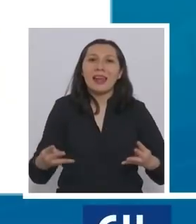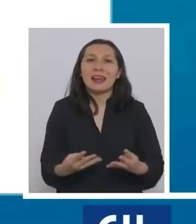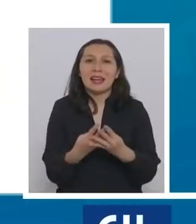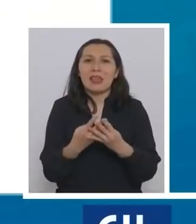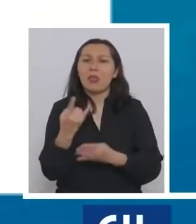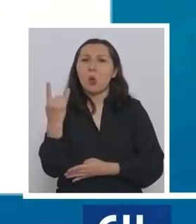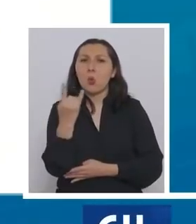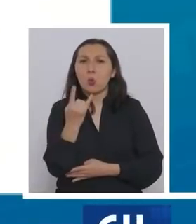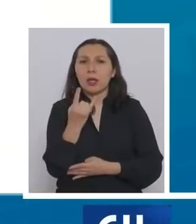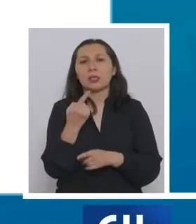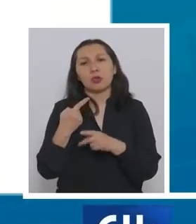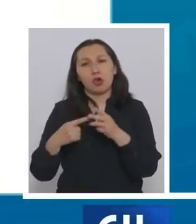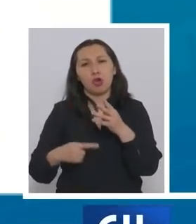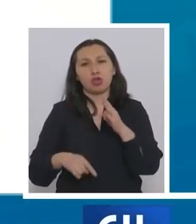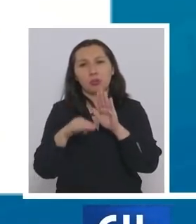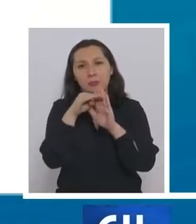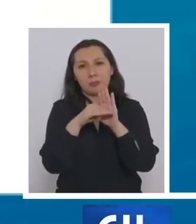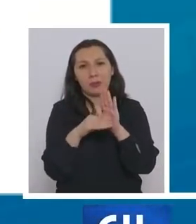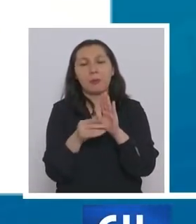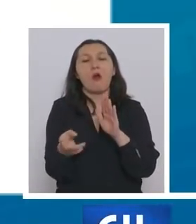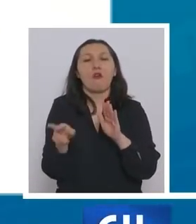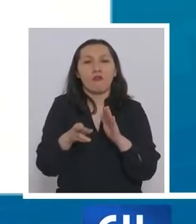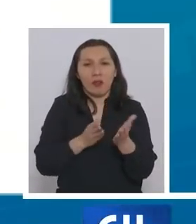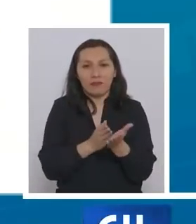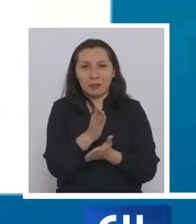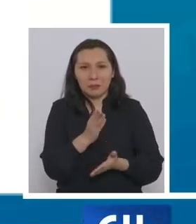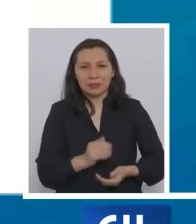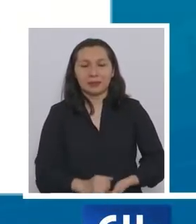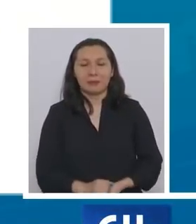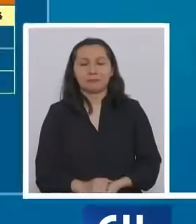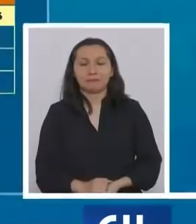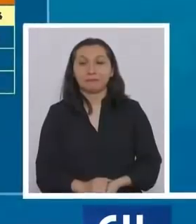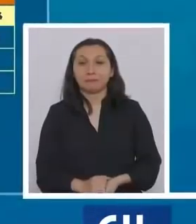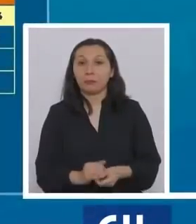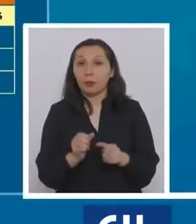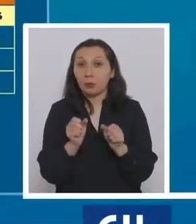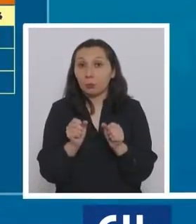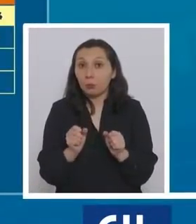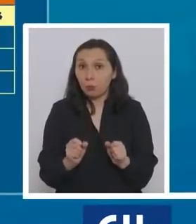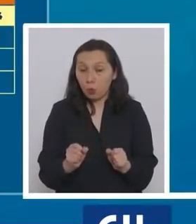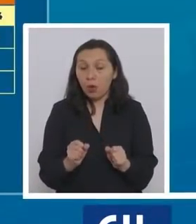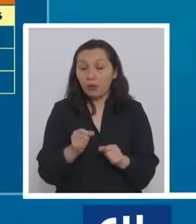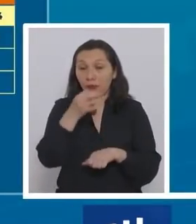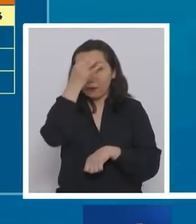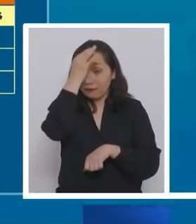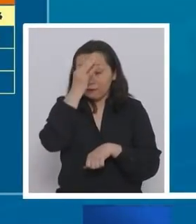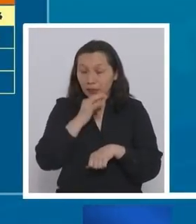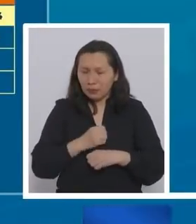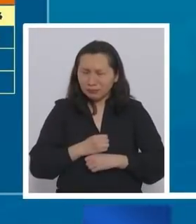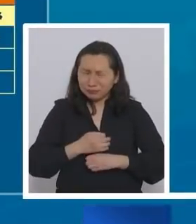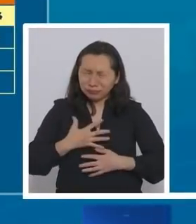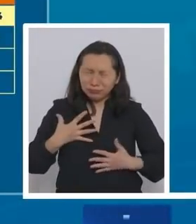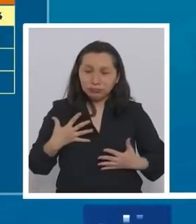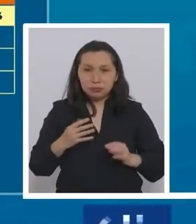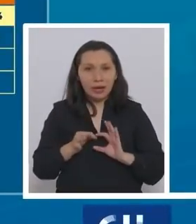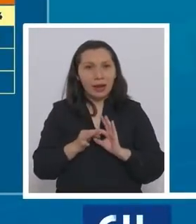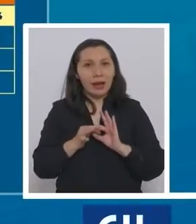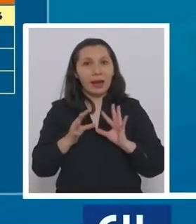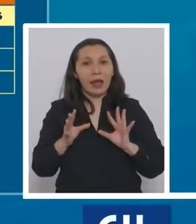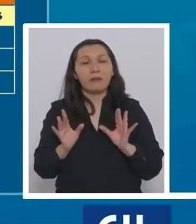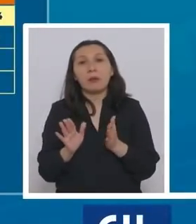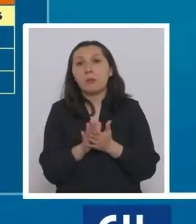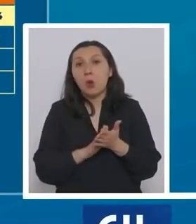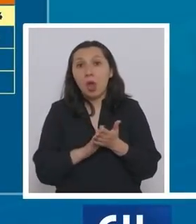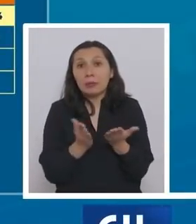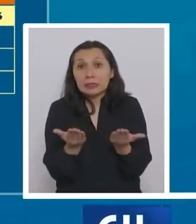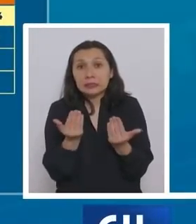de urgencia, entre otras medidas. La posibilidad de desarrollar una enfermedad grave, requerir de una